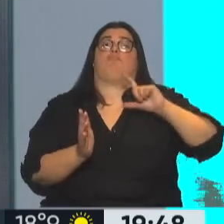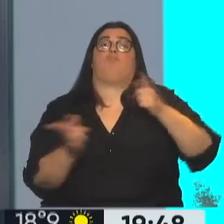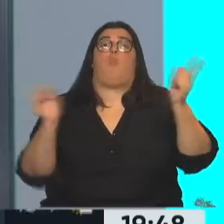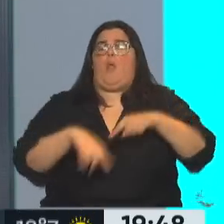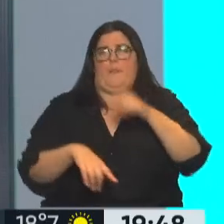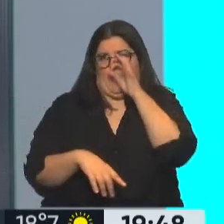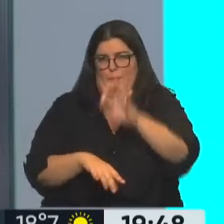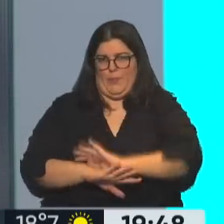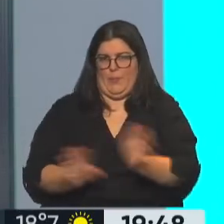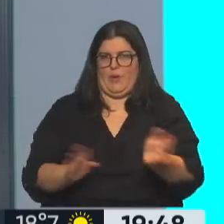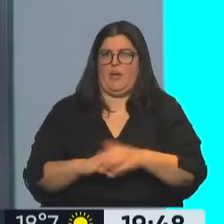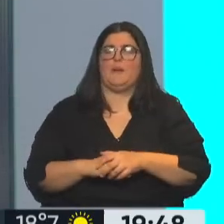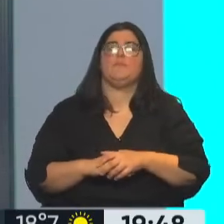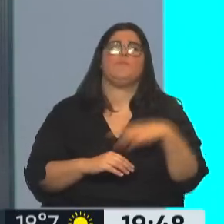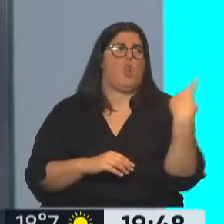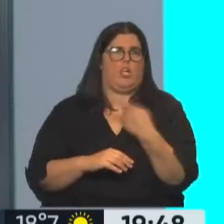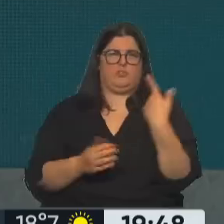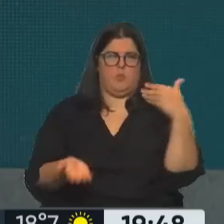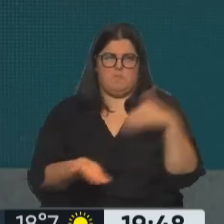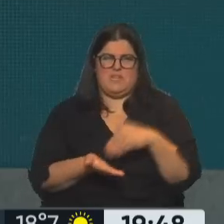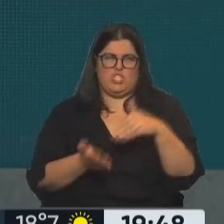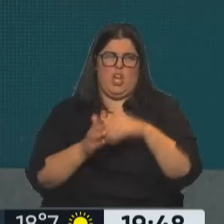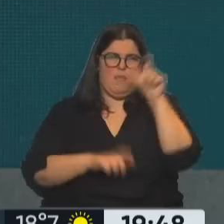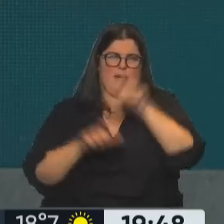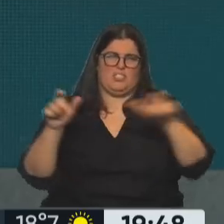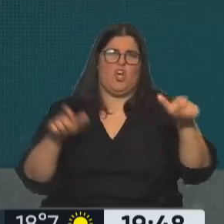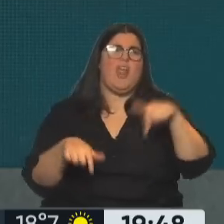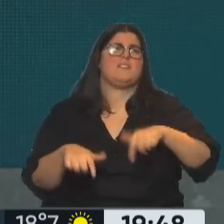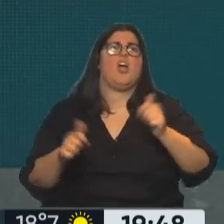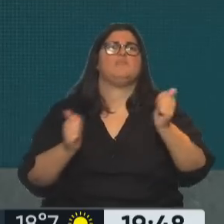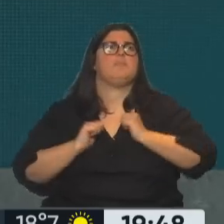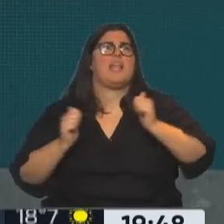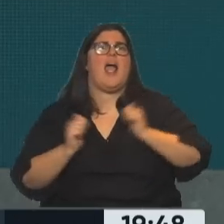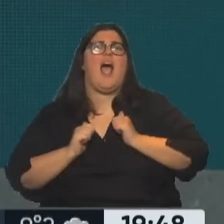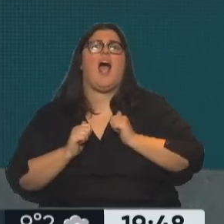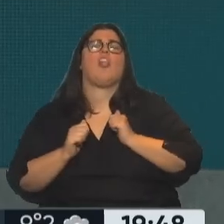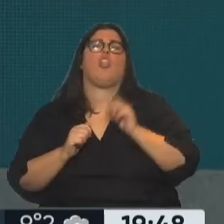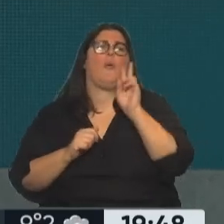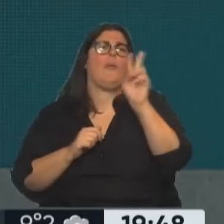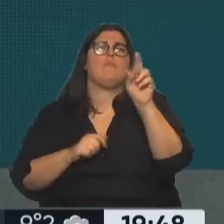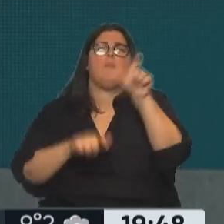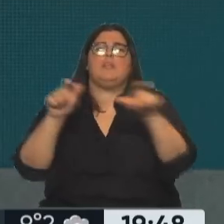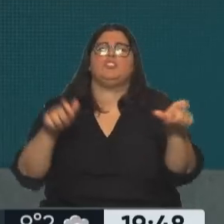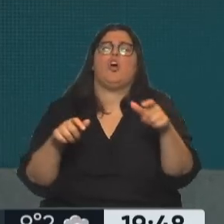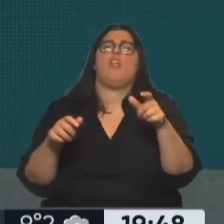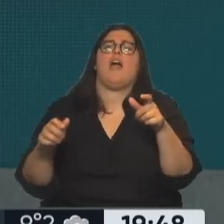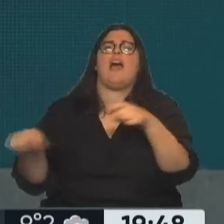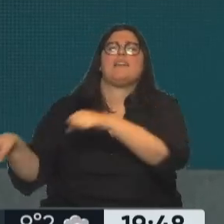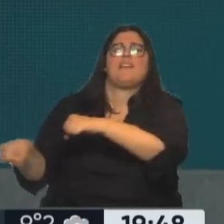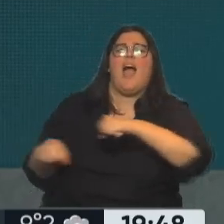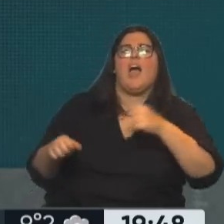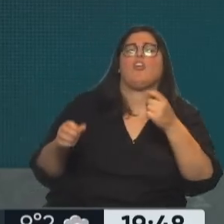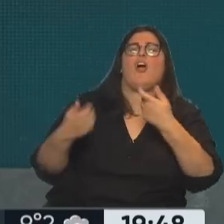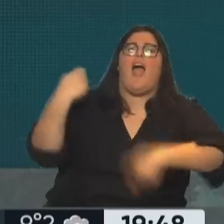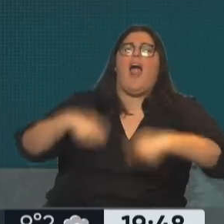nosotros vemos millones de seres humanos hoy en las calles esperando y arrastrando carros, sabíamos perfectamente que la década